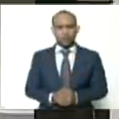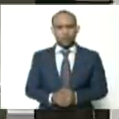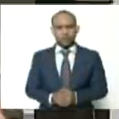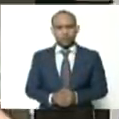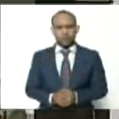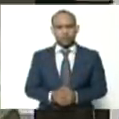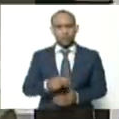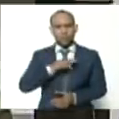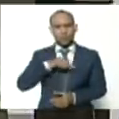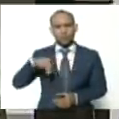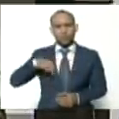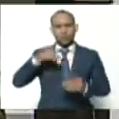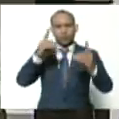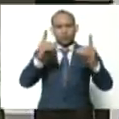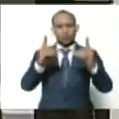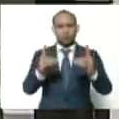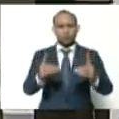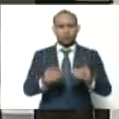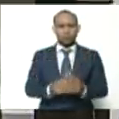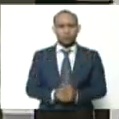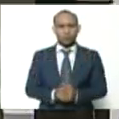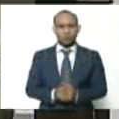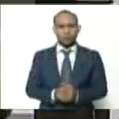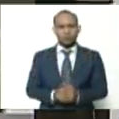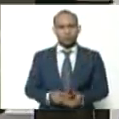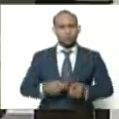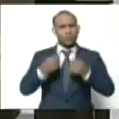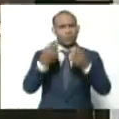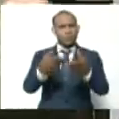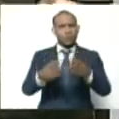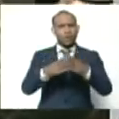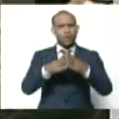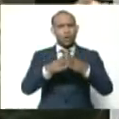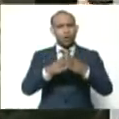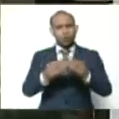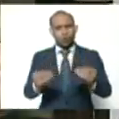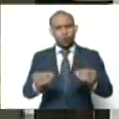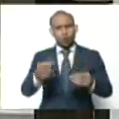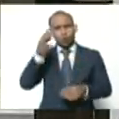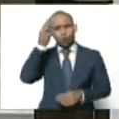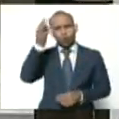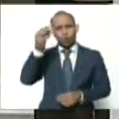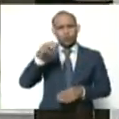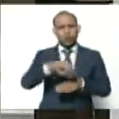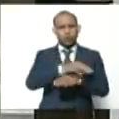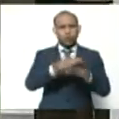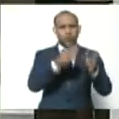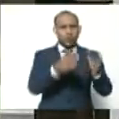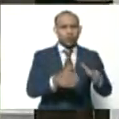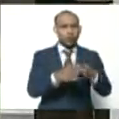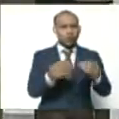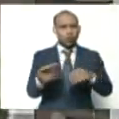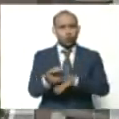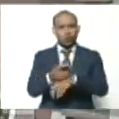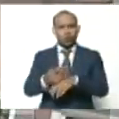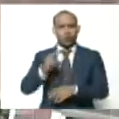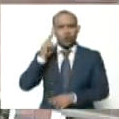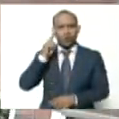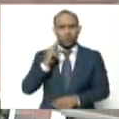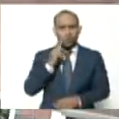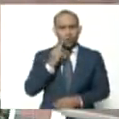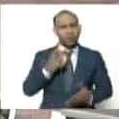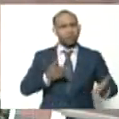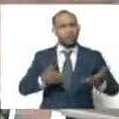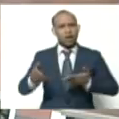34 leyes, hemos decidido poner todo el Consejo de Ministros y todo el gobierno bolivariano